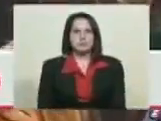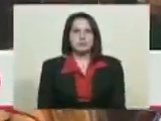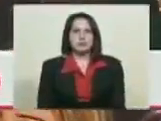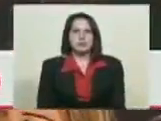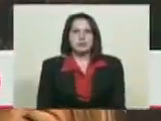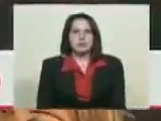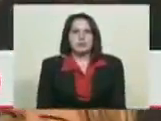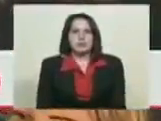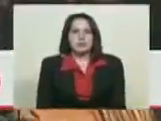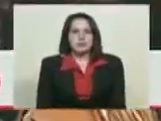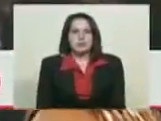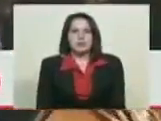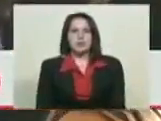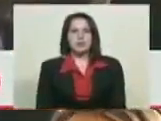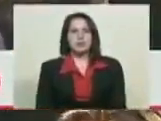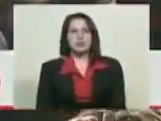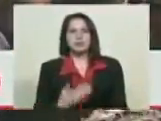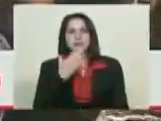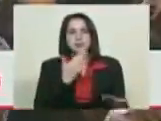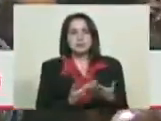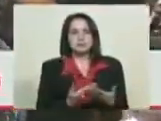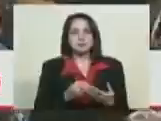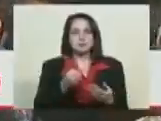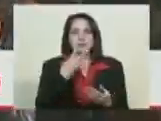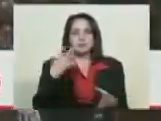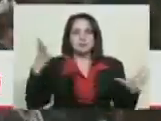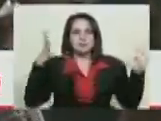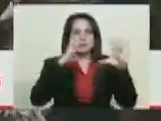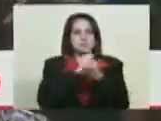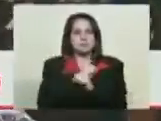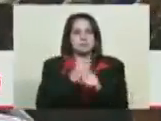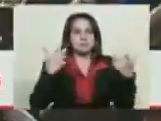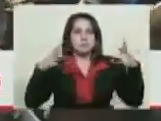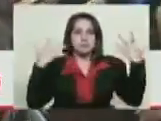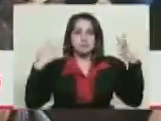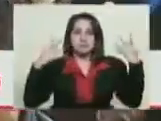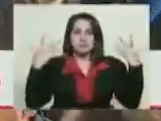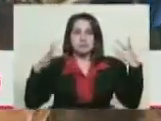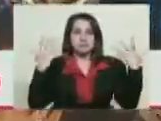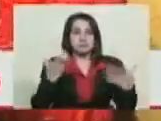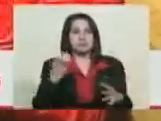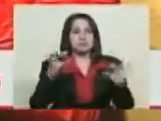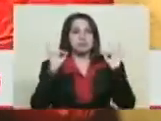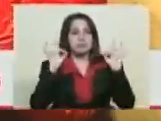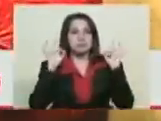Gracias, hermano presidente. Buenas noches a todos y a todas. Un aplauso para Erika, vale, nuestra alcaldesa.